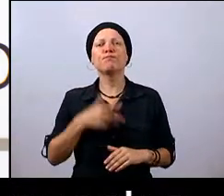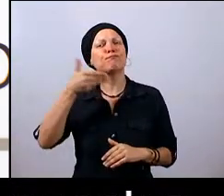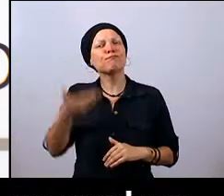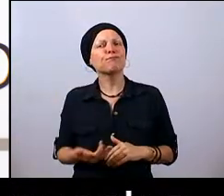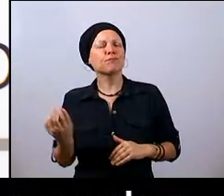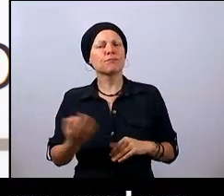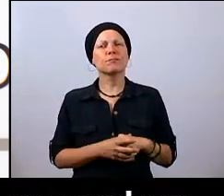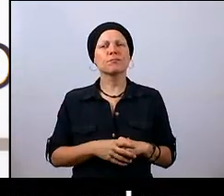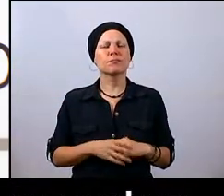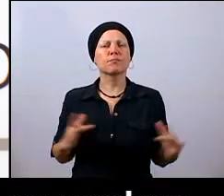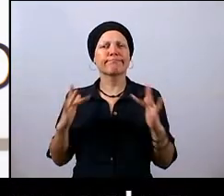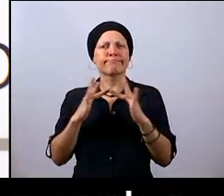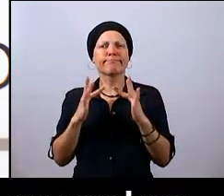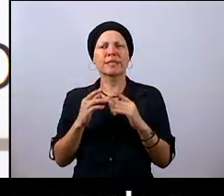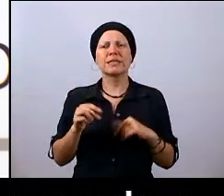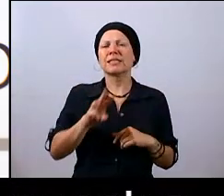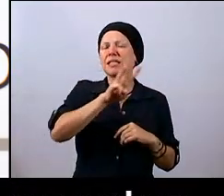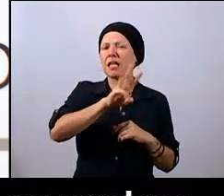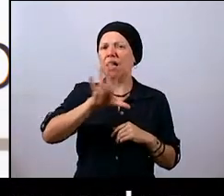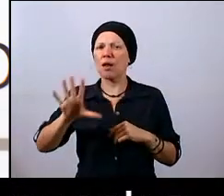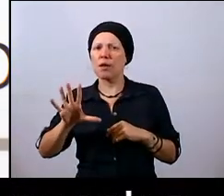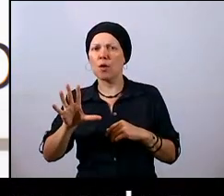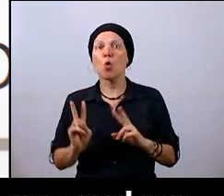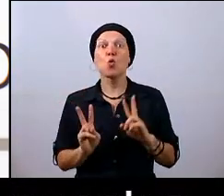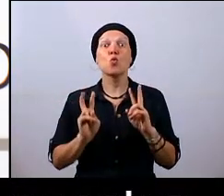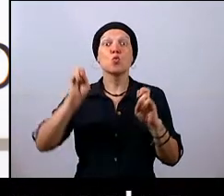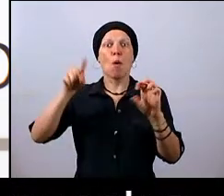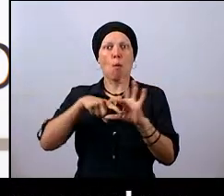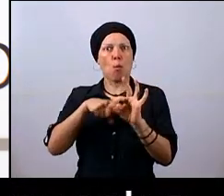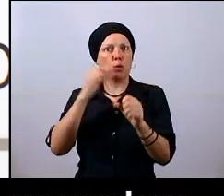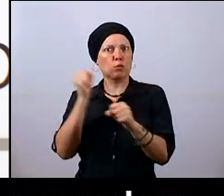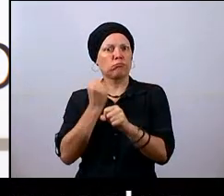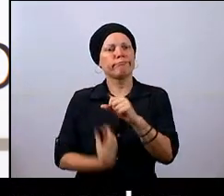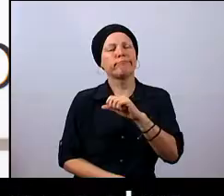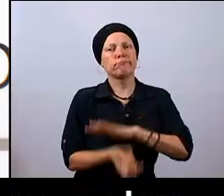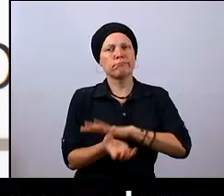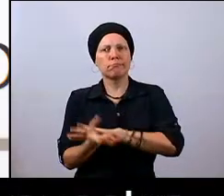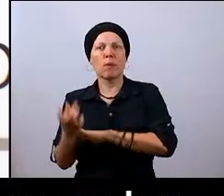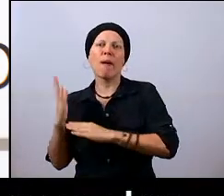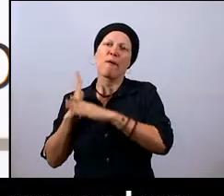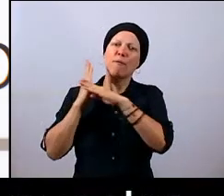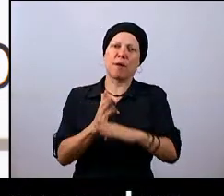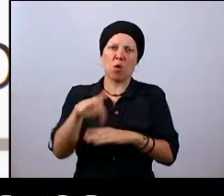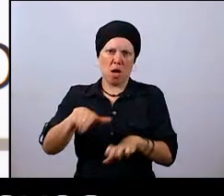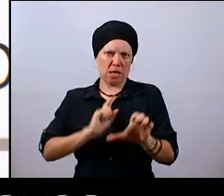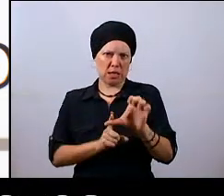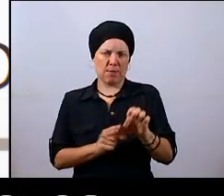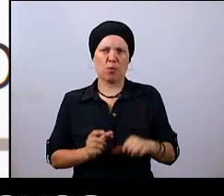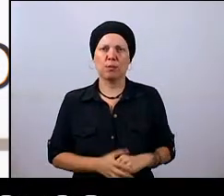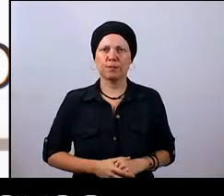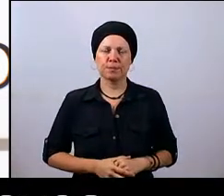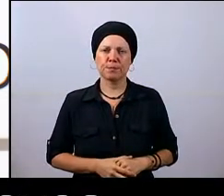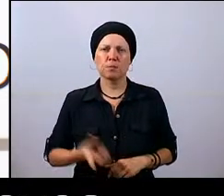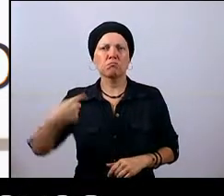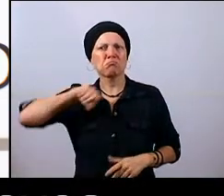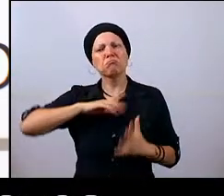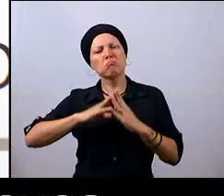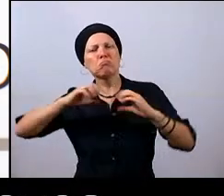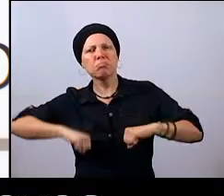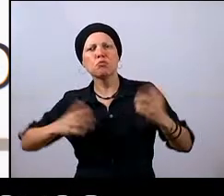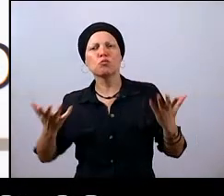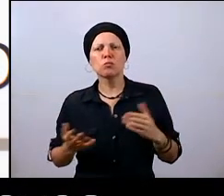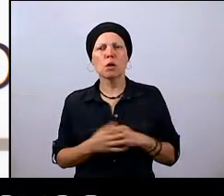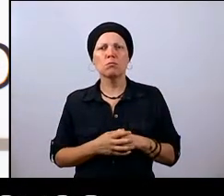la creación de 35 nuevos puestos de trabajo fijos en Extremadura. Hemos acordado